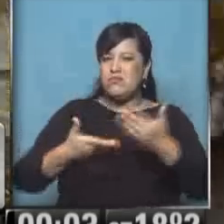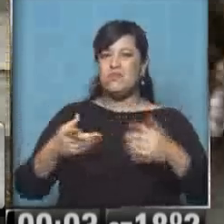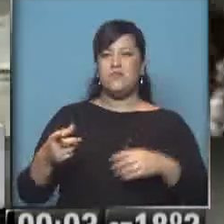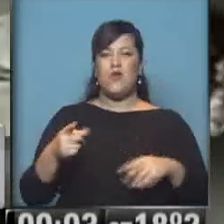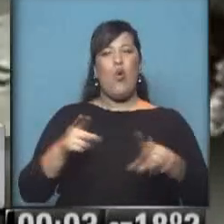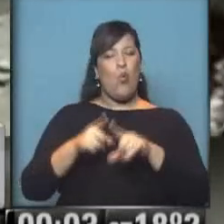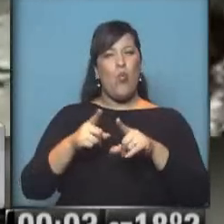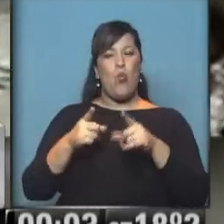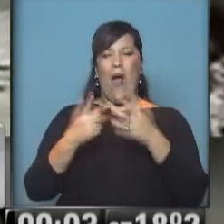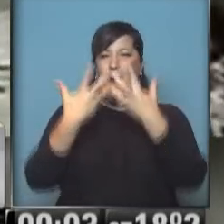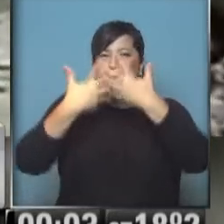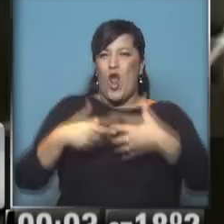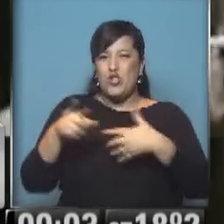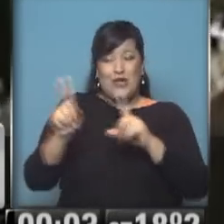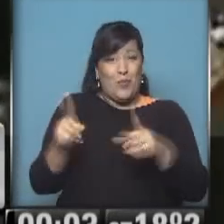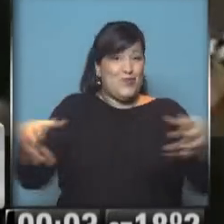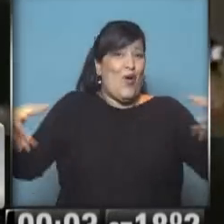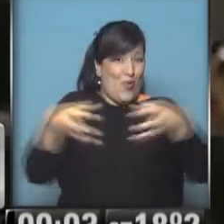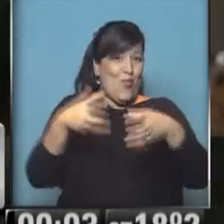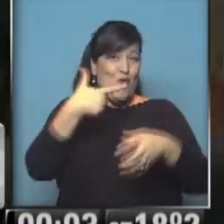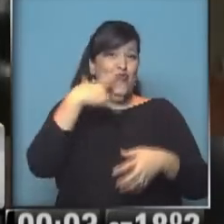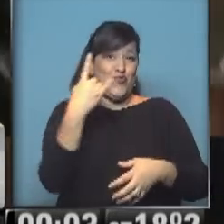generando ese proyecto que fue ese grupo, ¿no?